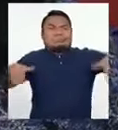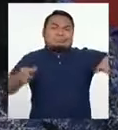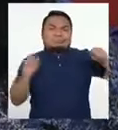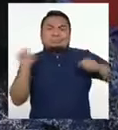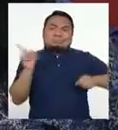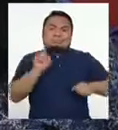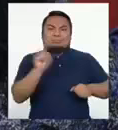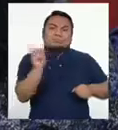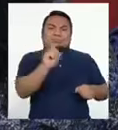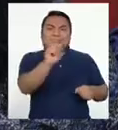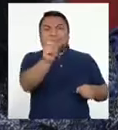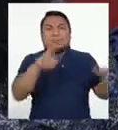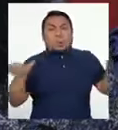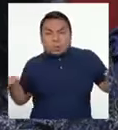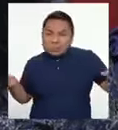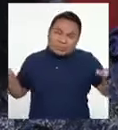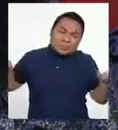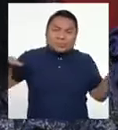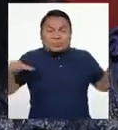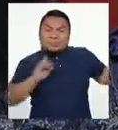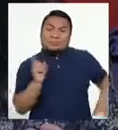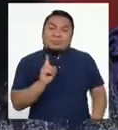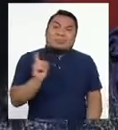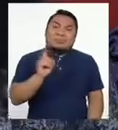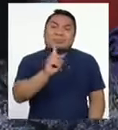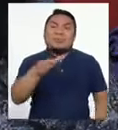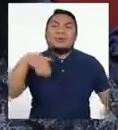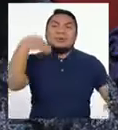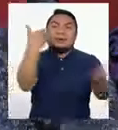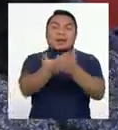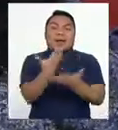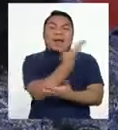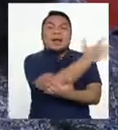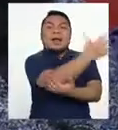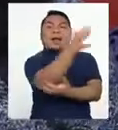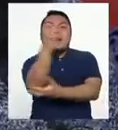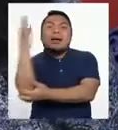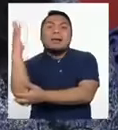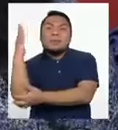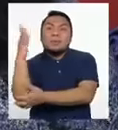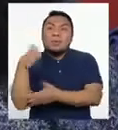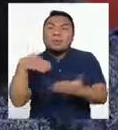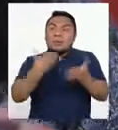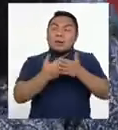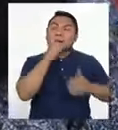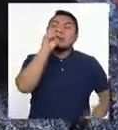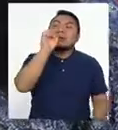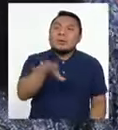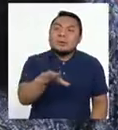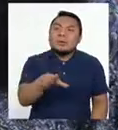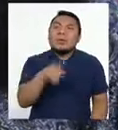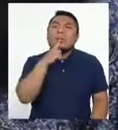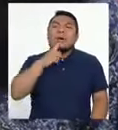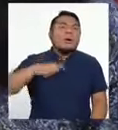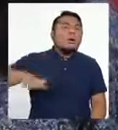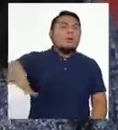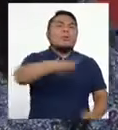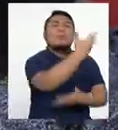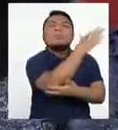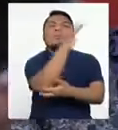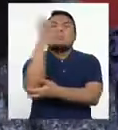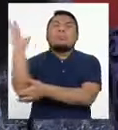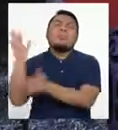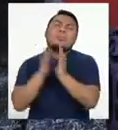corre que te corre, corre sin parar, se fue hasta el campo. Cuando llegó le dijo: Campo, campito,